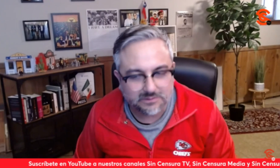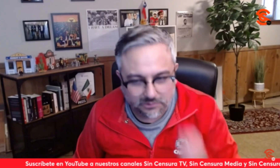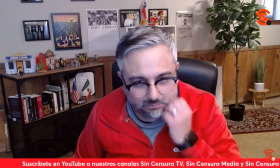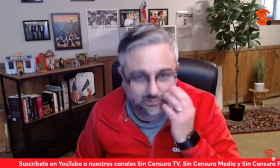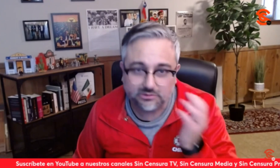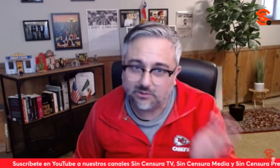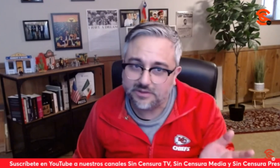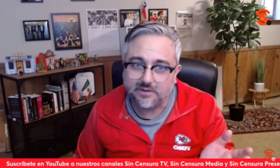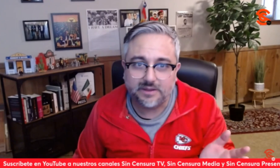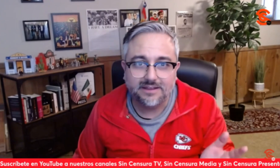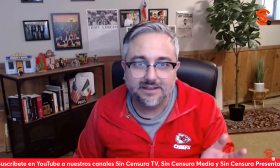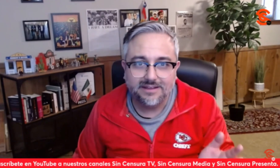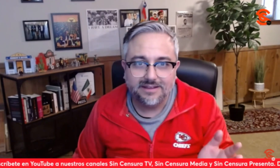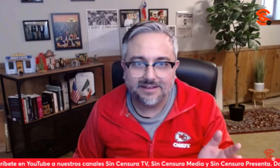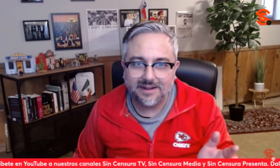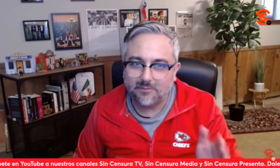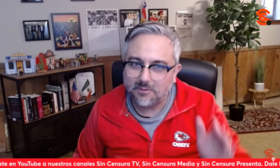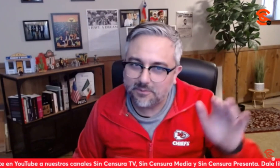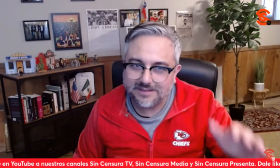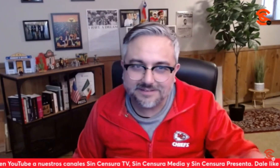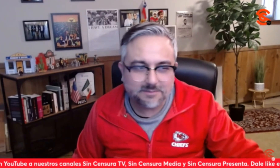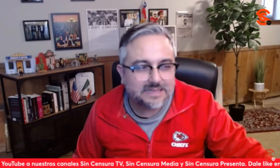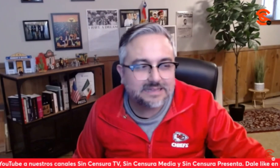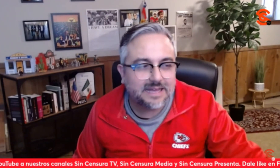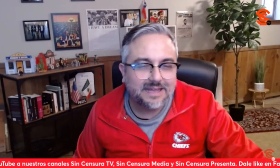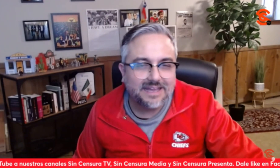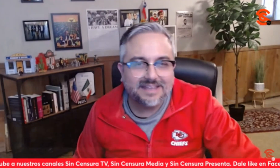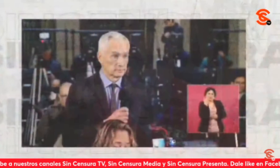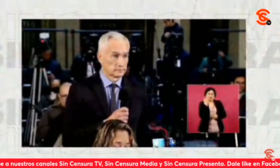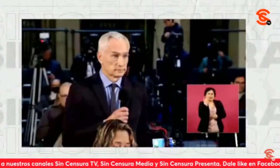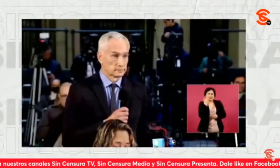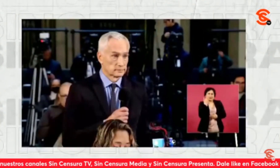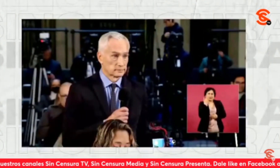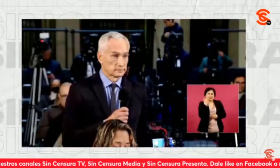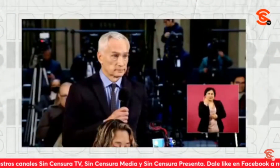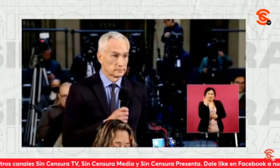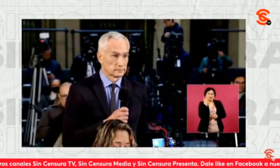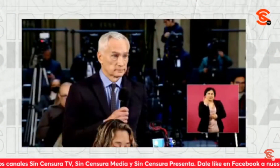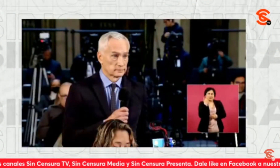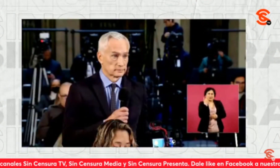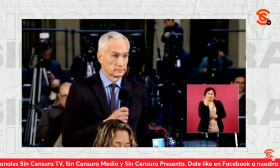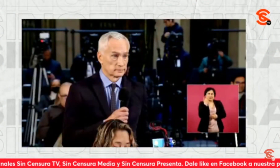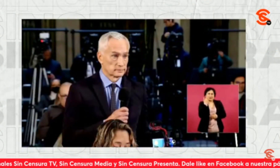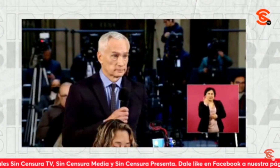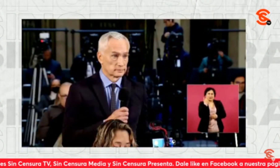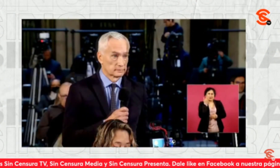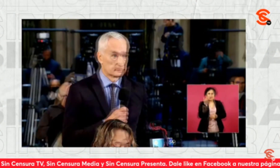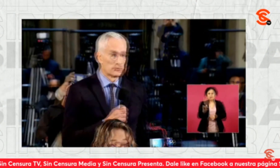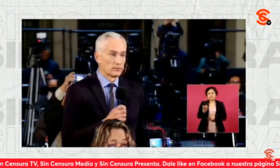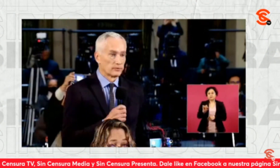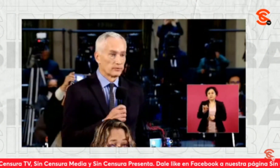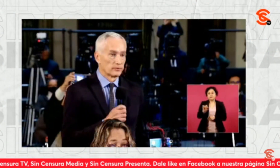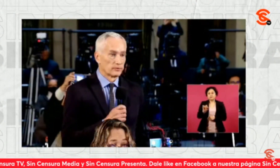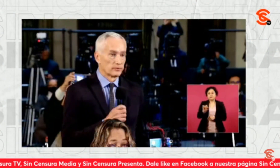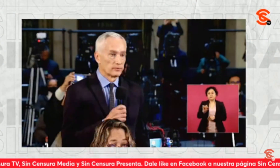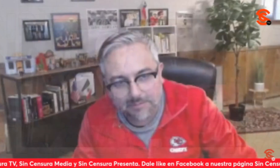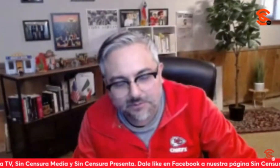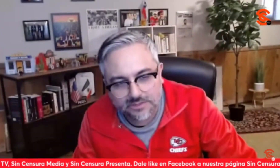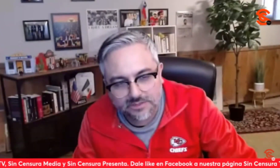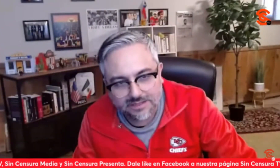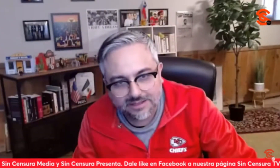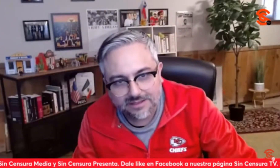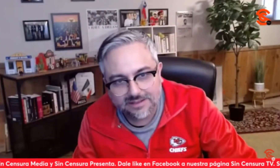ahí en Univisión, yo se lo digo, era muy por encimita y era para competir. Mire, cuando fue lo de la Casa Blanca